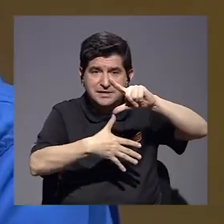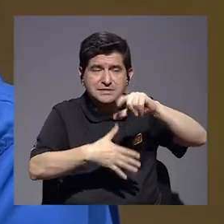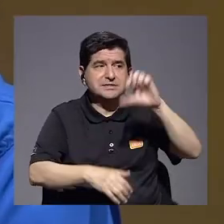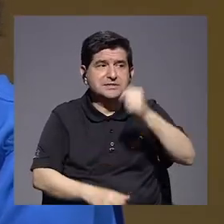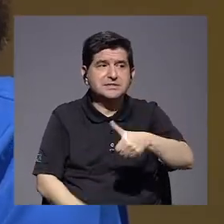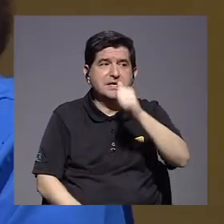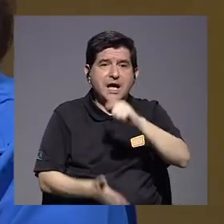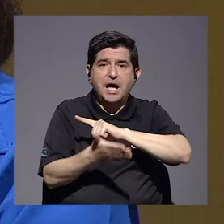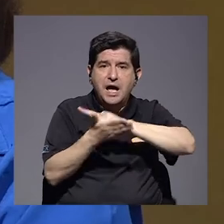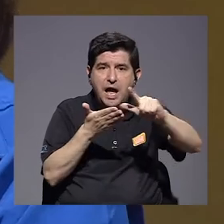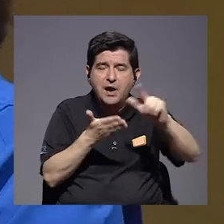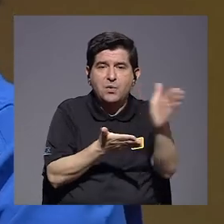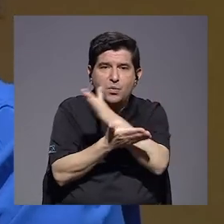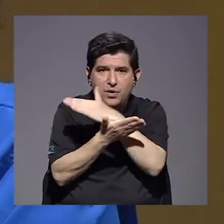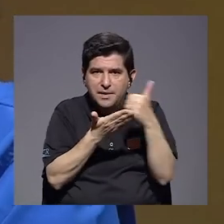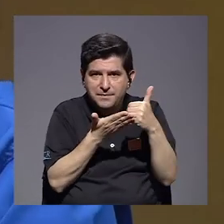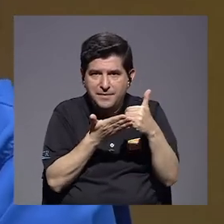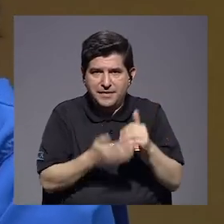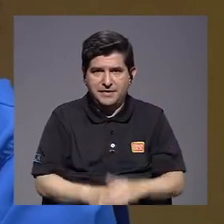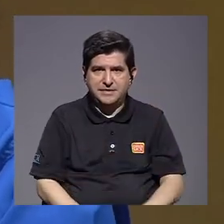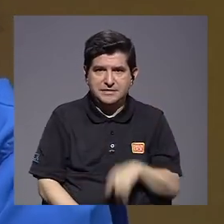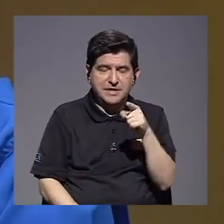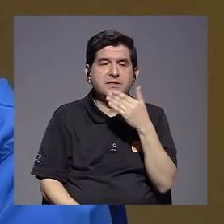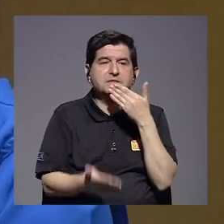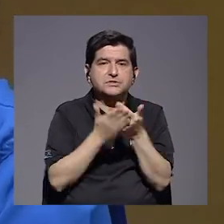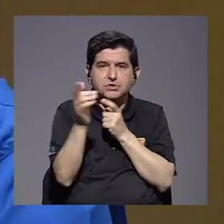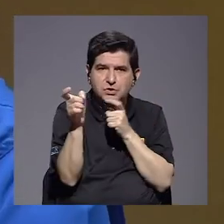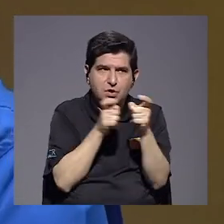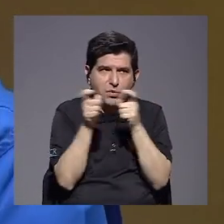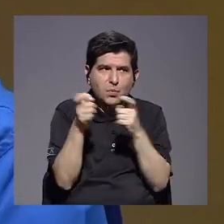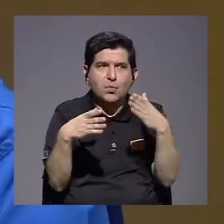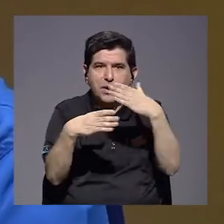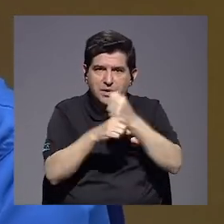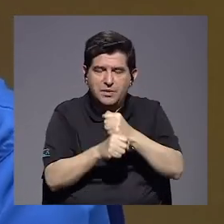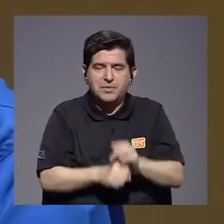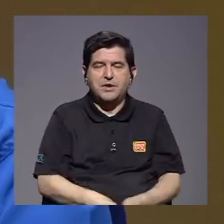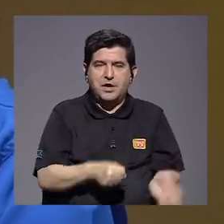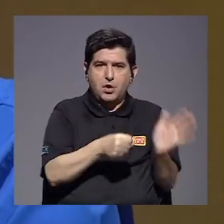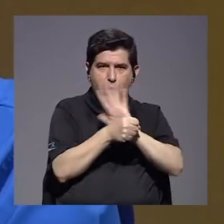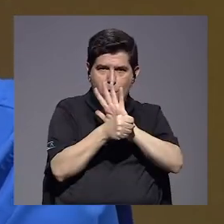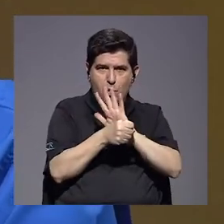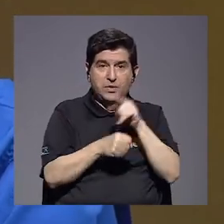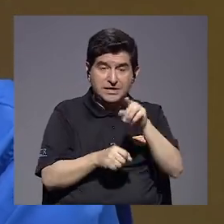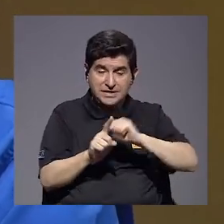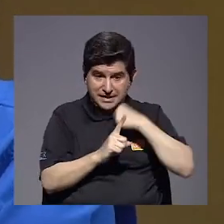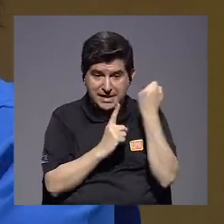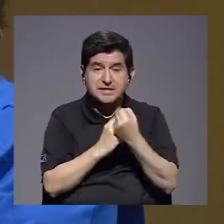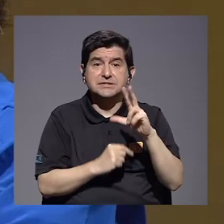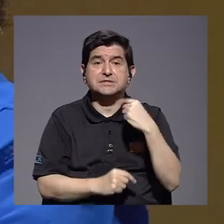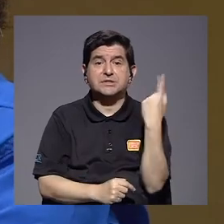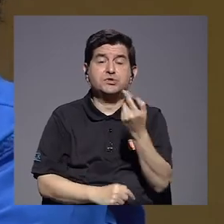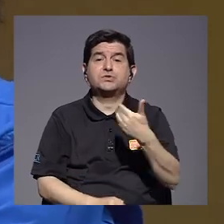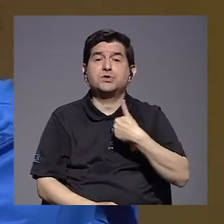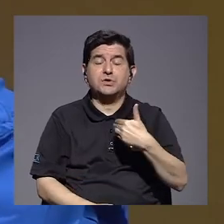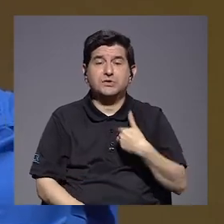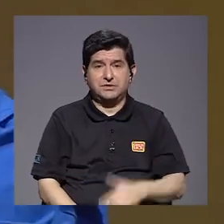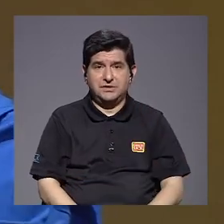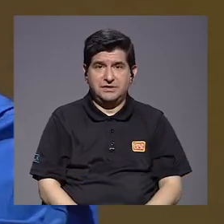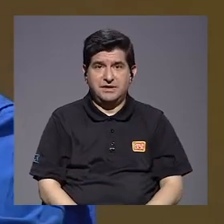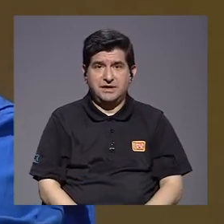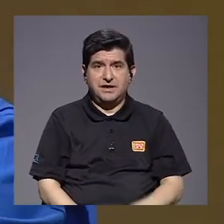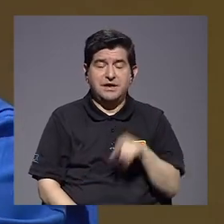agua potable, y parte de este buen manejo que se ha hecho del COVID Es eso, no solamente tenemos a